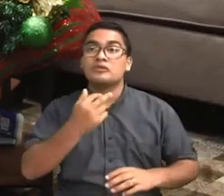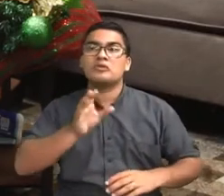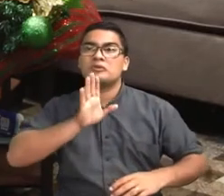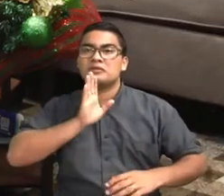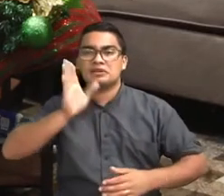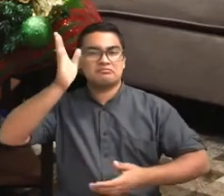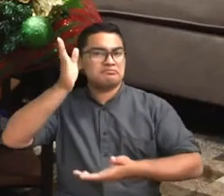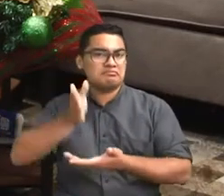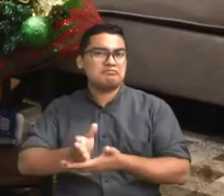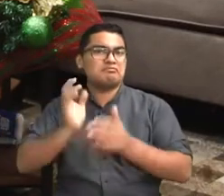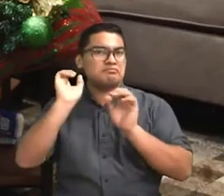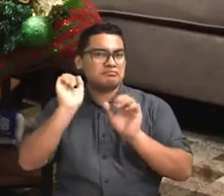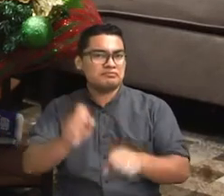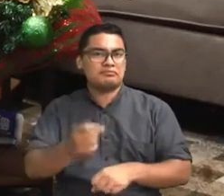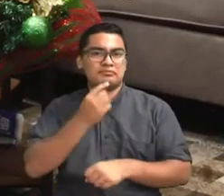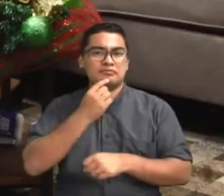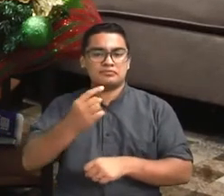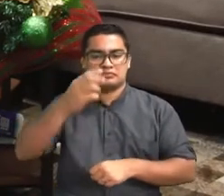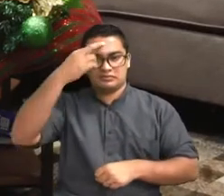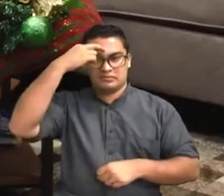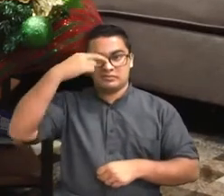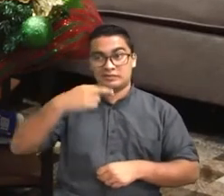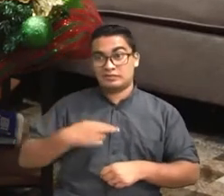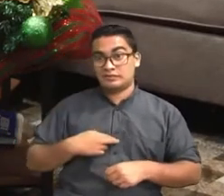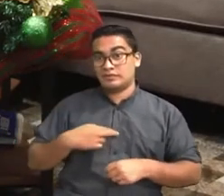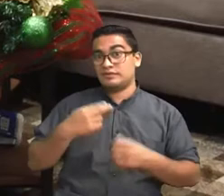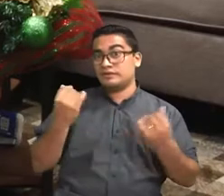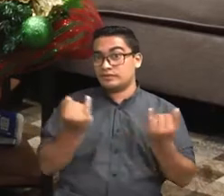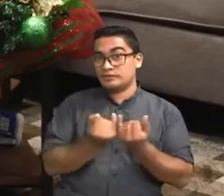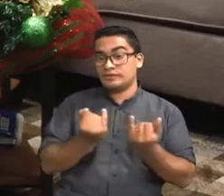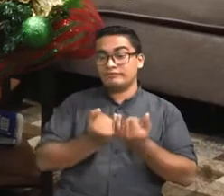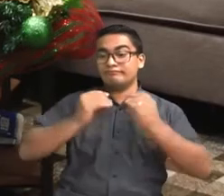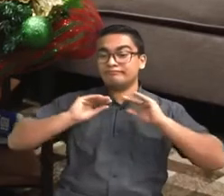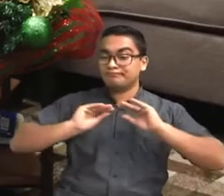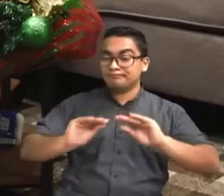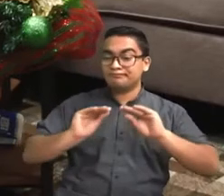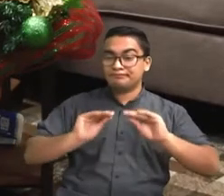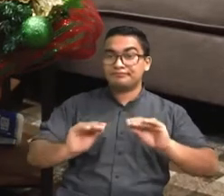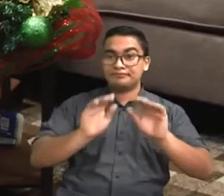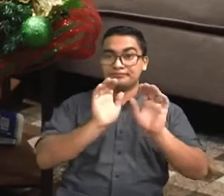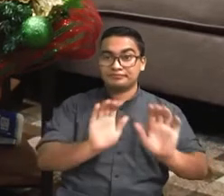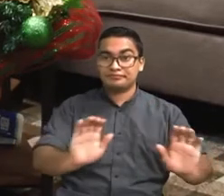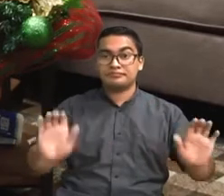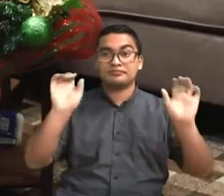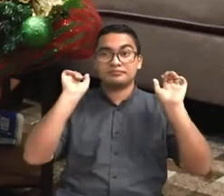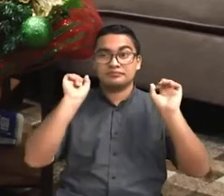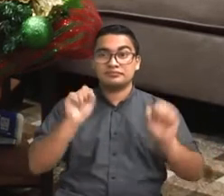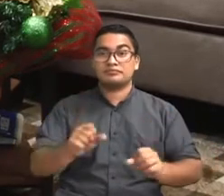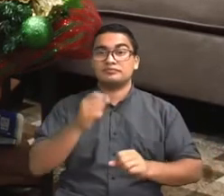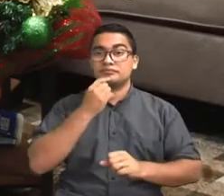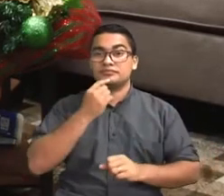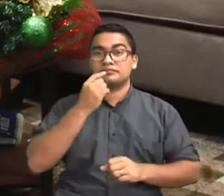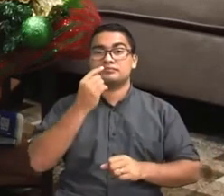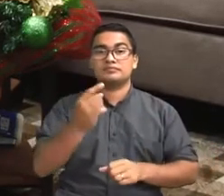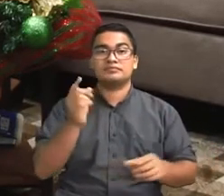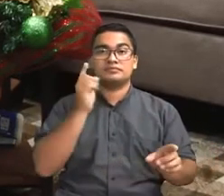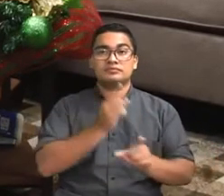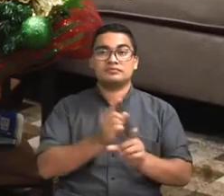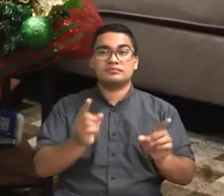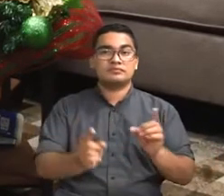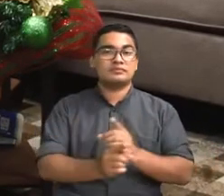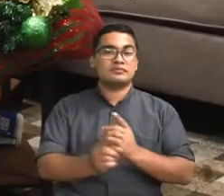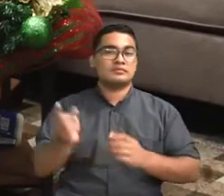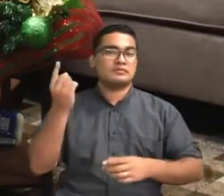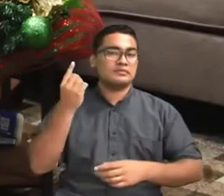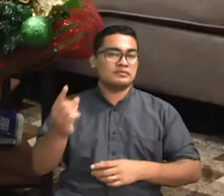tomar decisiones, a ser responsable también. Parte de la formación es de cumplir con deberes y derechos.